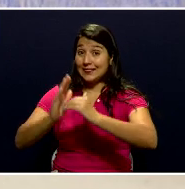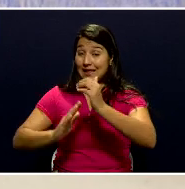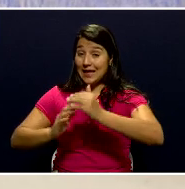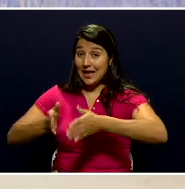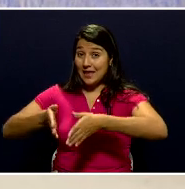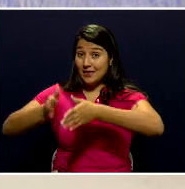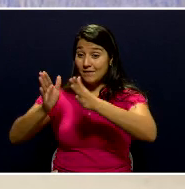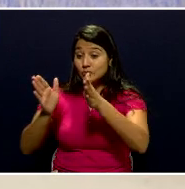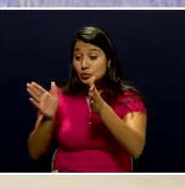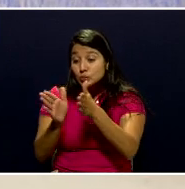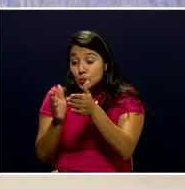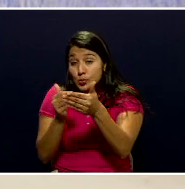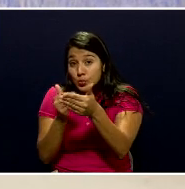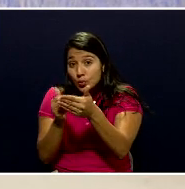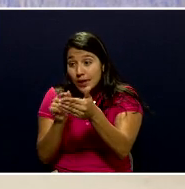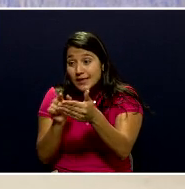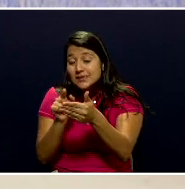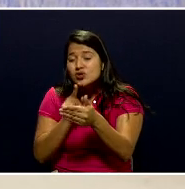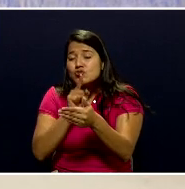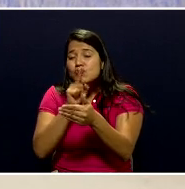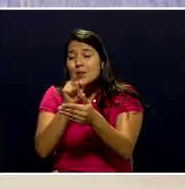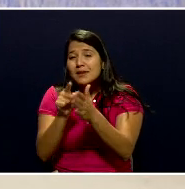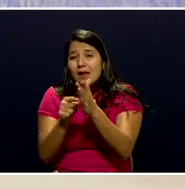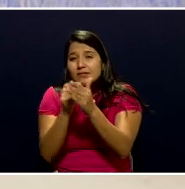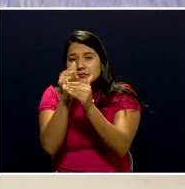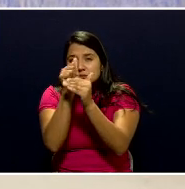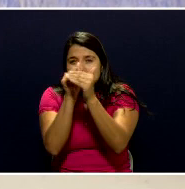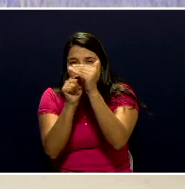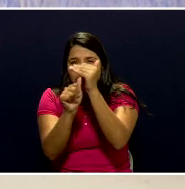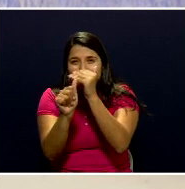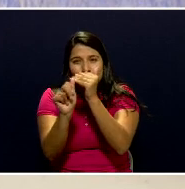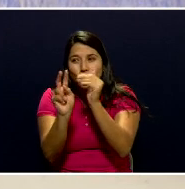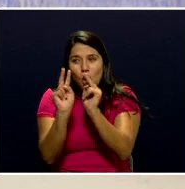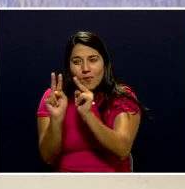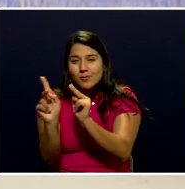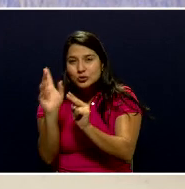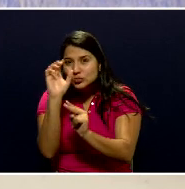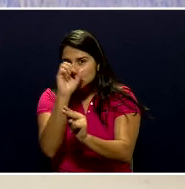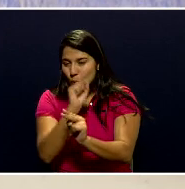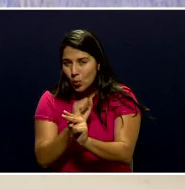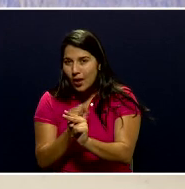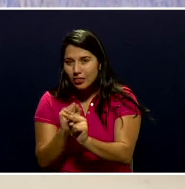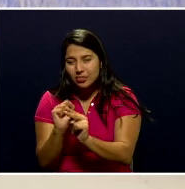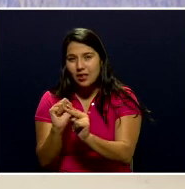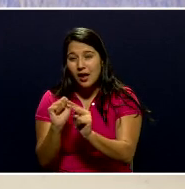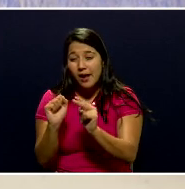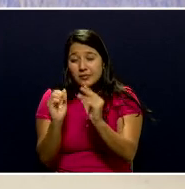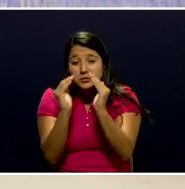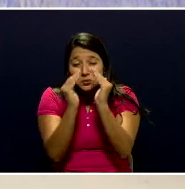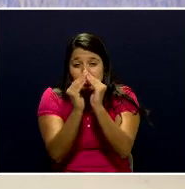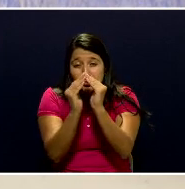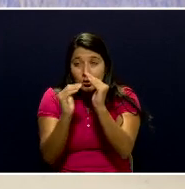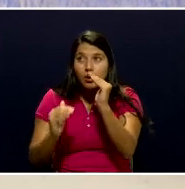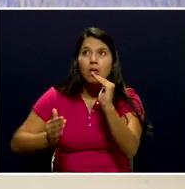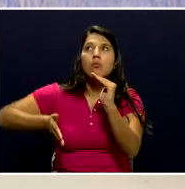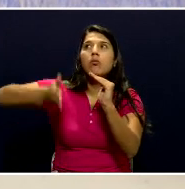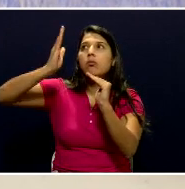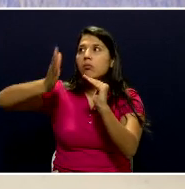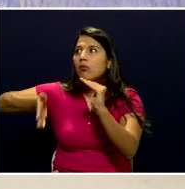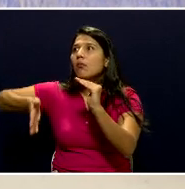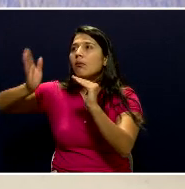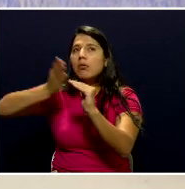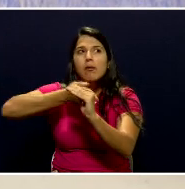pequeñas que están realmente camufladas entre esa información o vorágine de